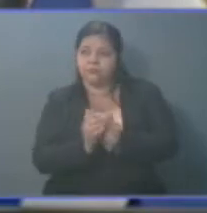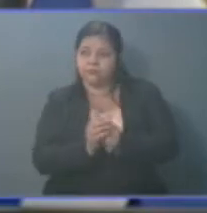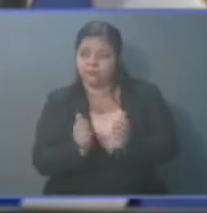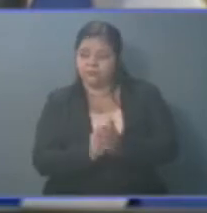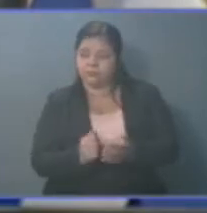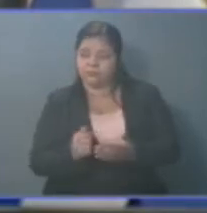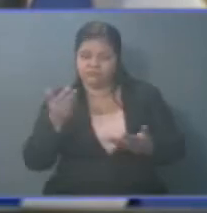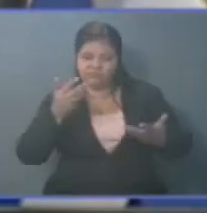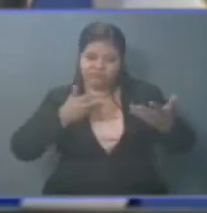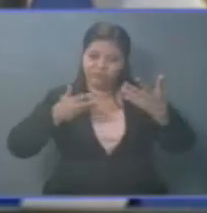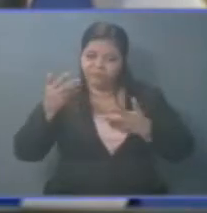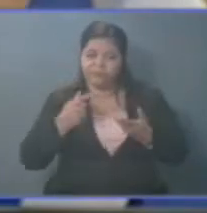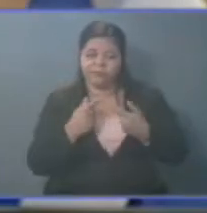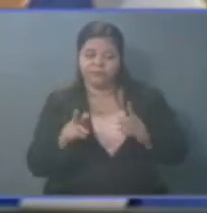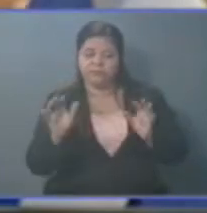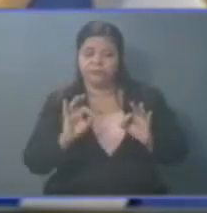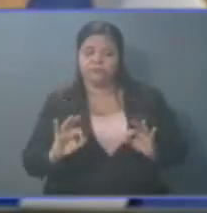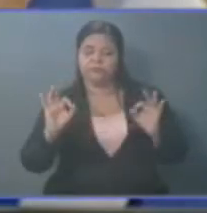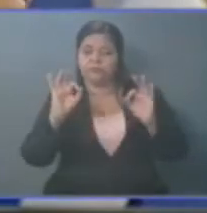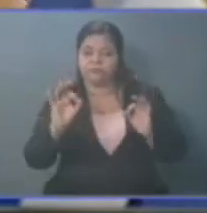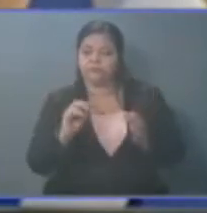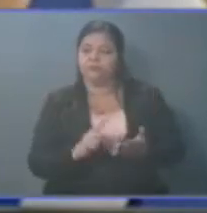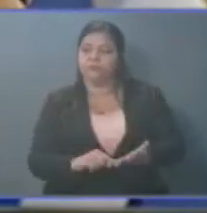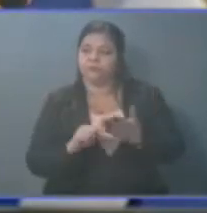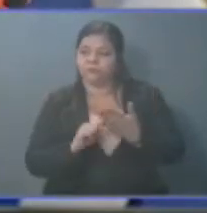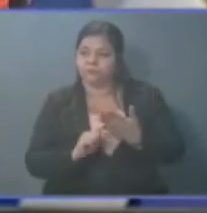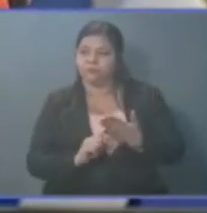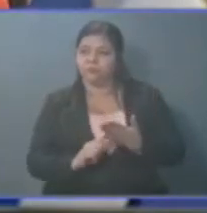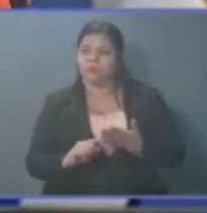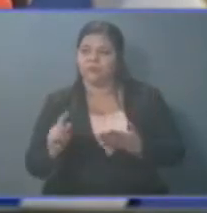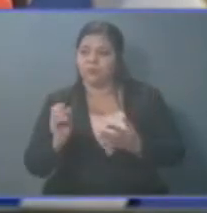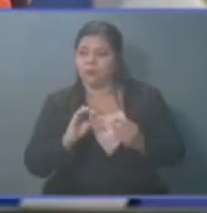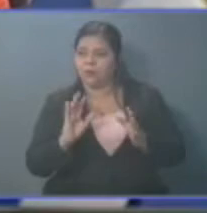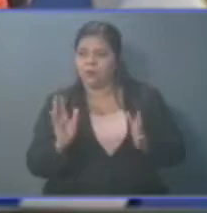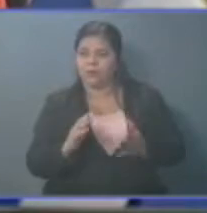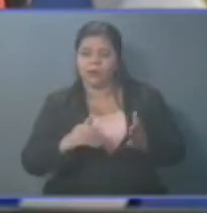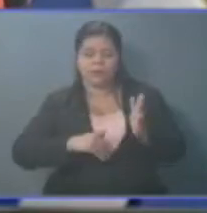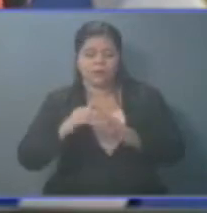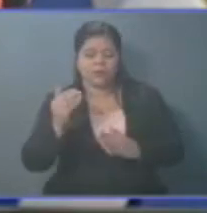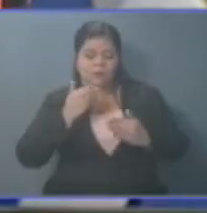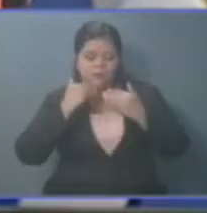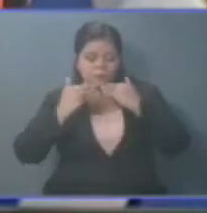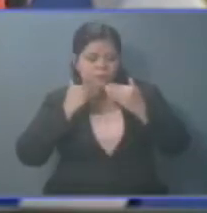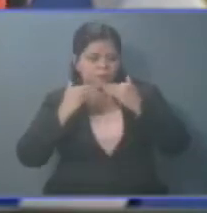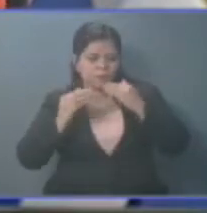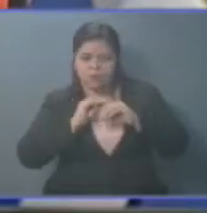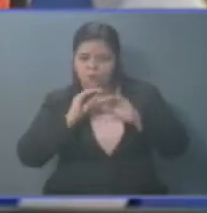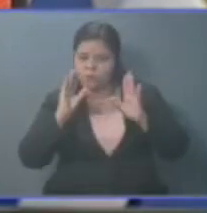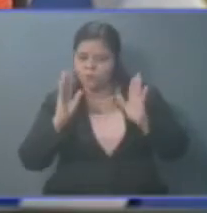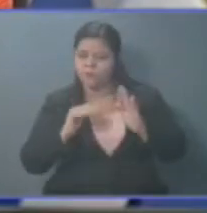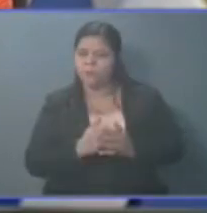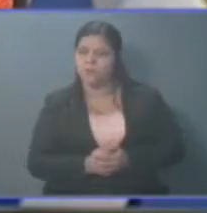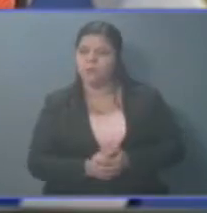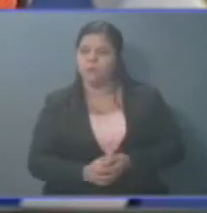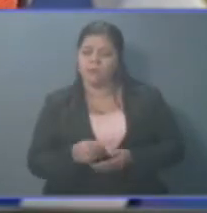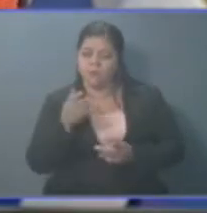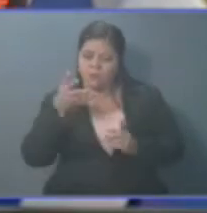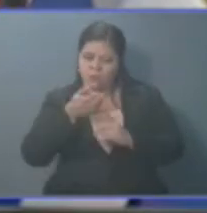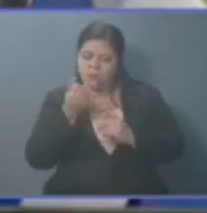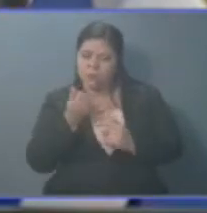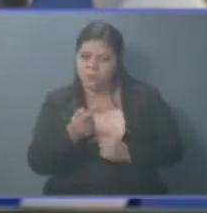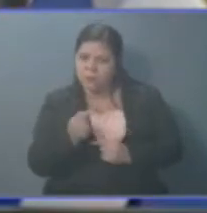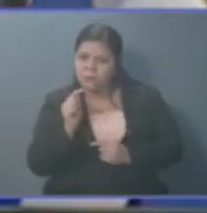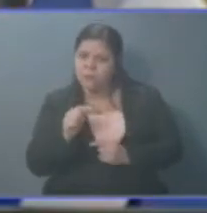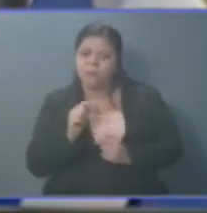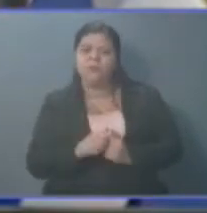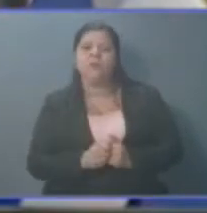envían, mejor para ellos, dicen, porque no tendrán que dar muchas explicaciones. Ese es el tema de fondo. El